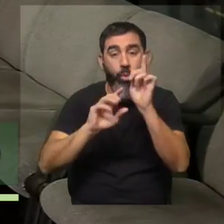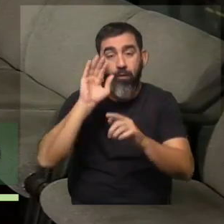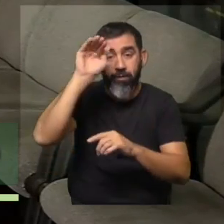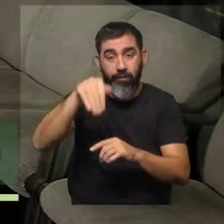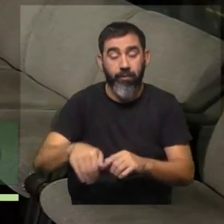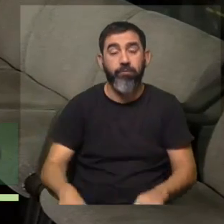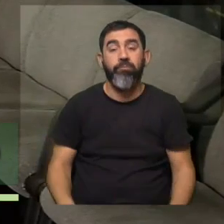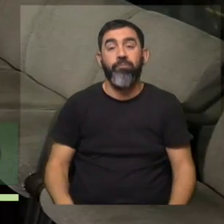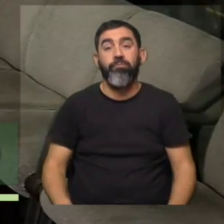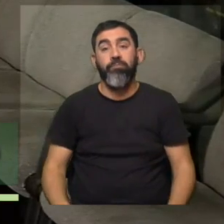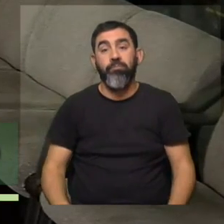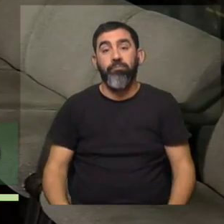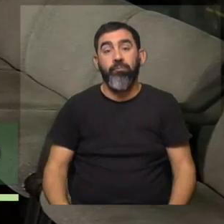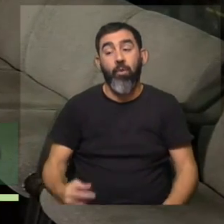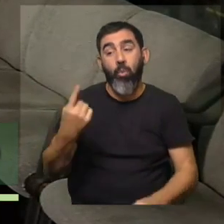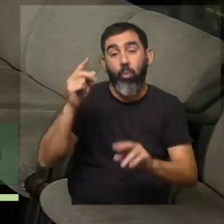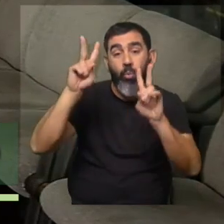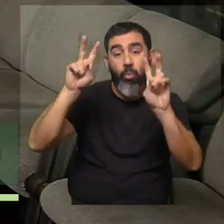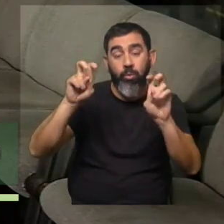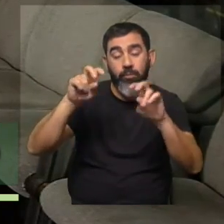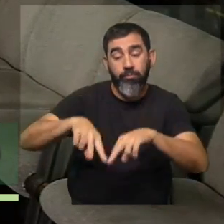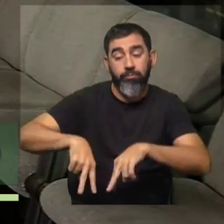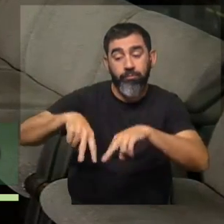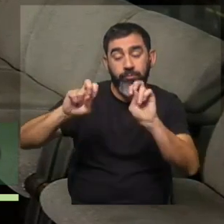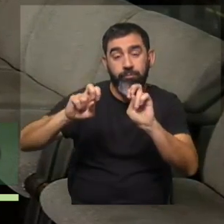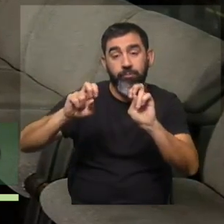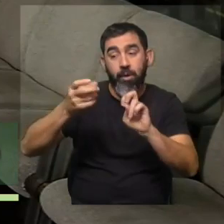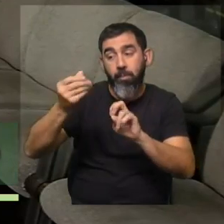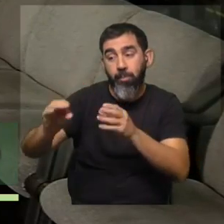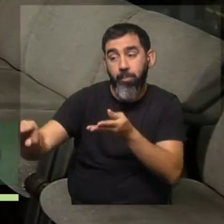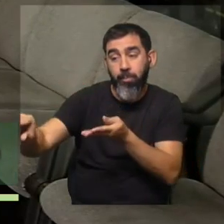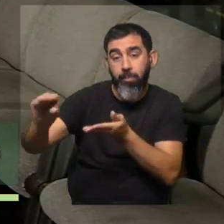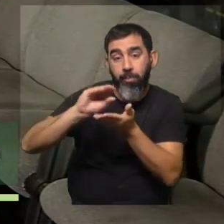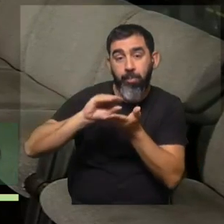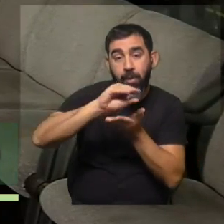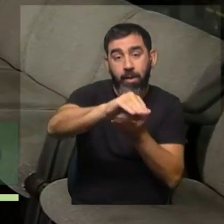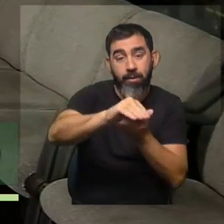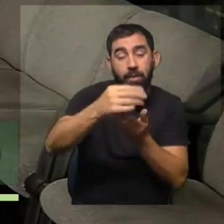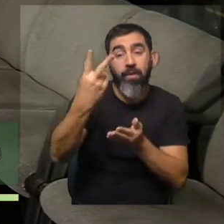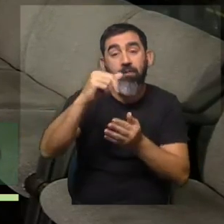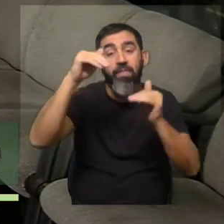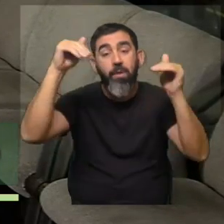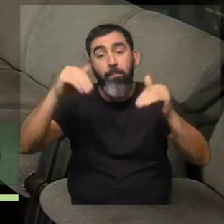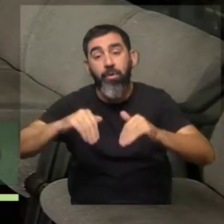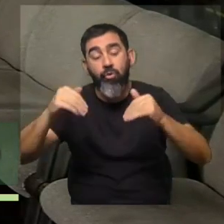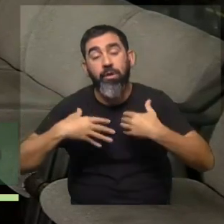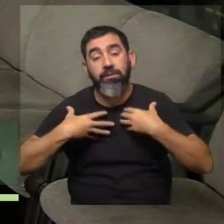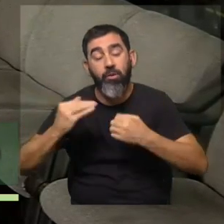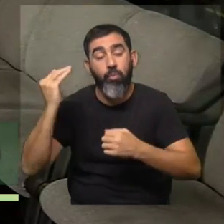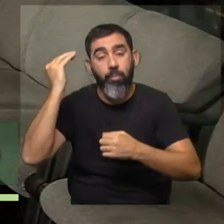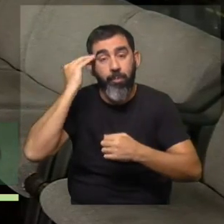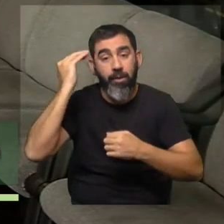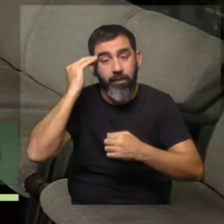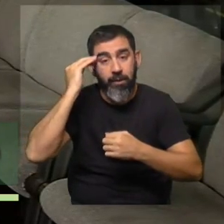laudelar y que uno de los temas nada más que se está analizando es la reasignación de recursos de los 20 millones previstos para Salud Mental